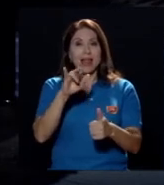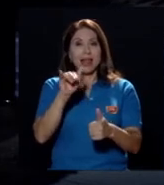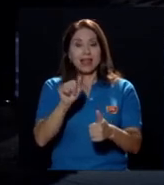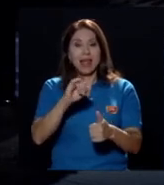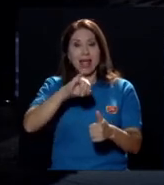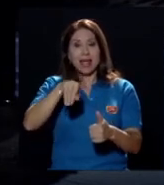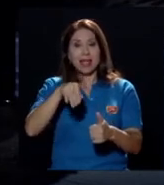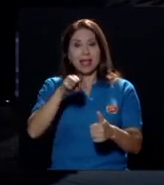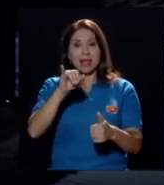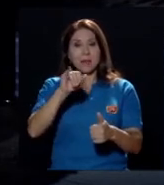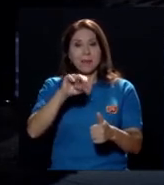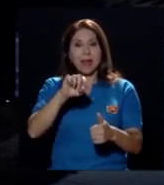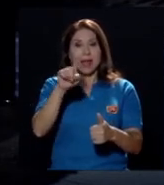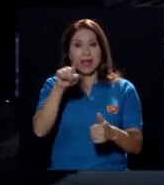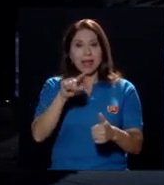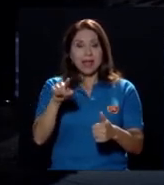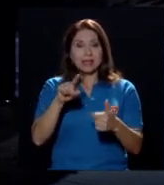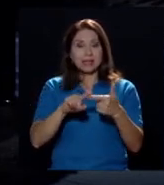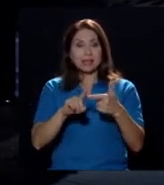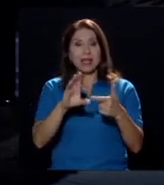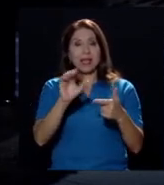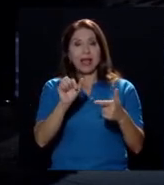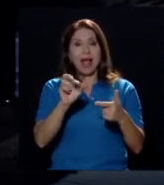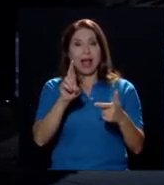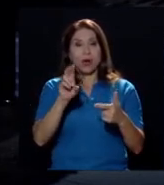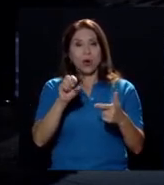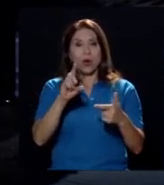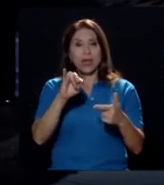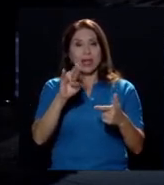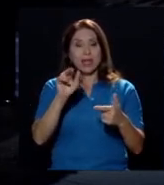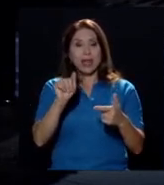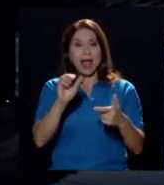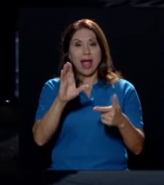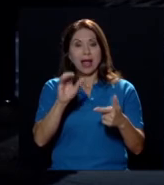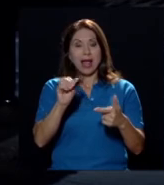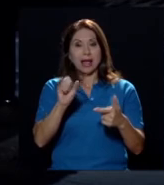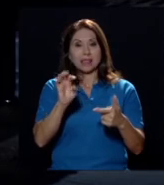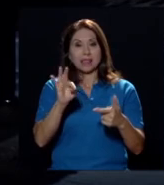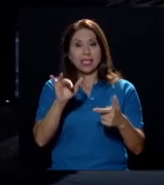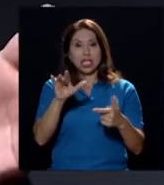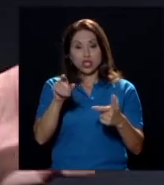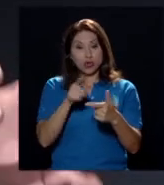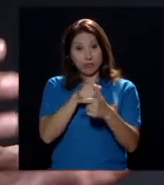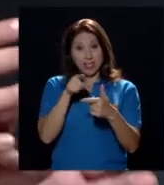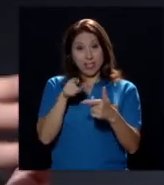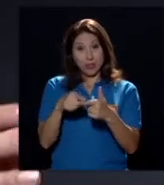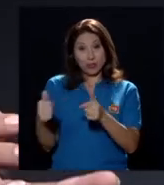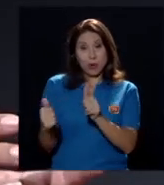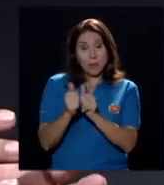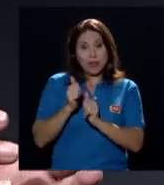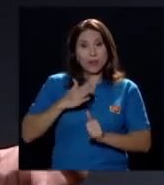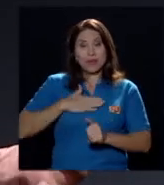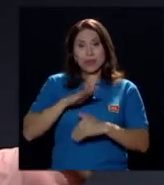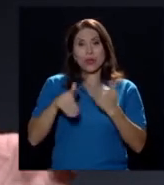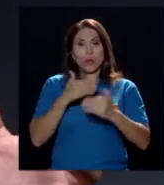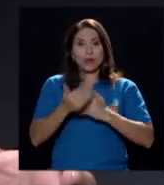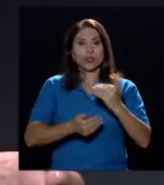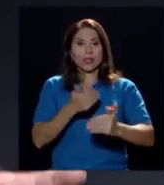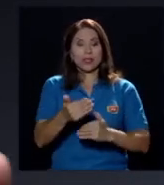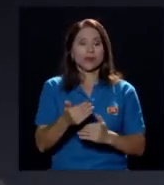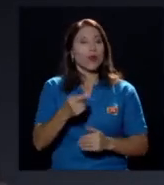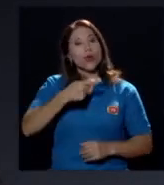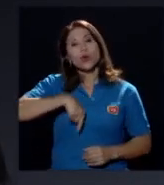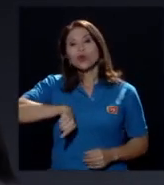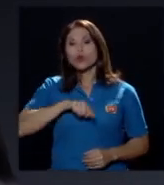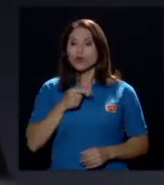acompañaron en todo el proceso, y logramos establecer una primera pauta de cómo puede